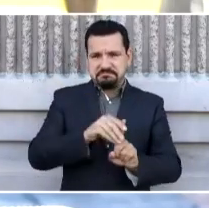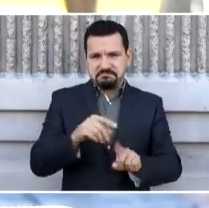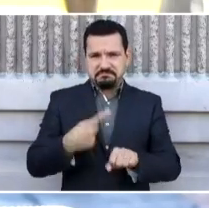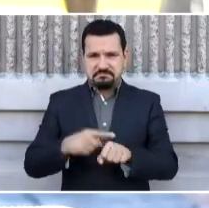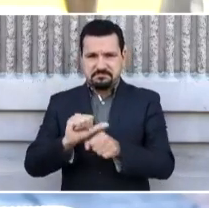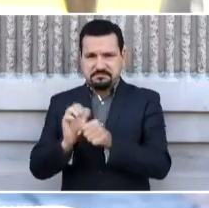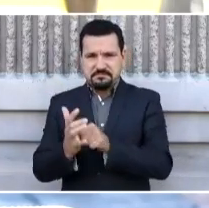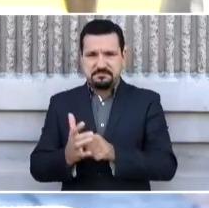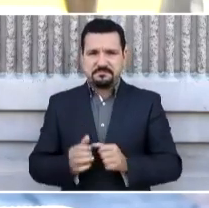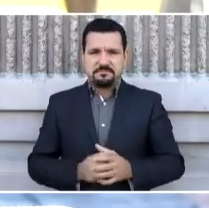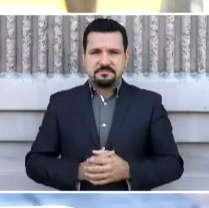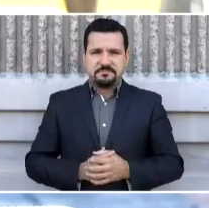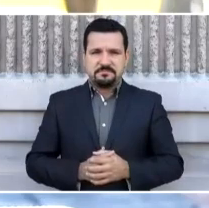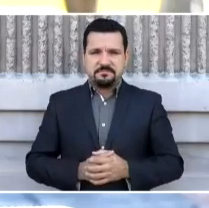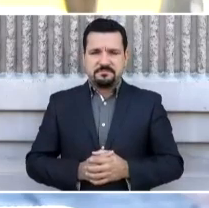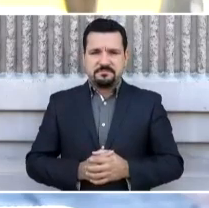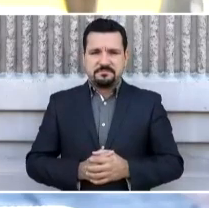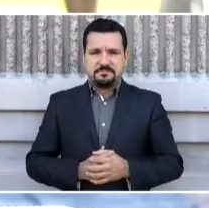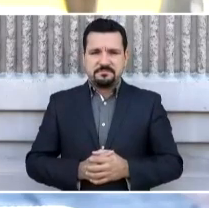se han infectado.